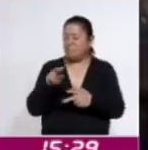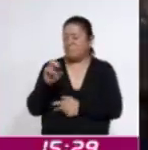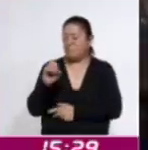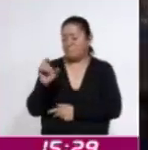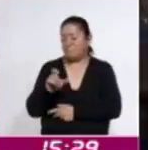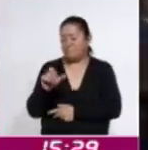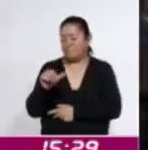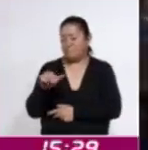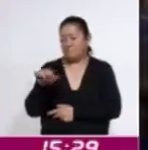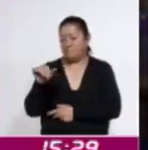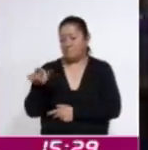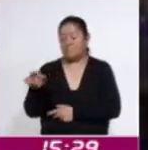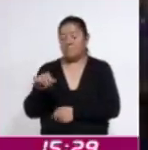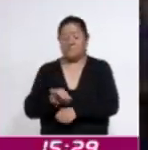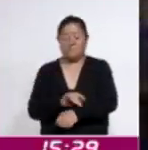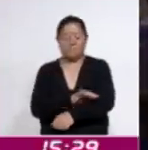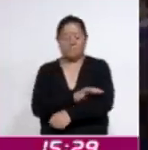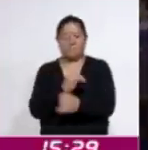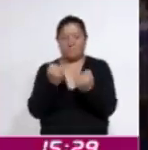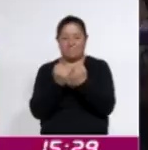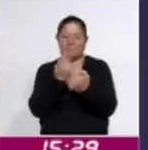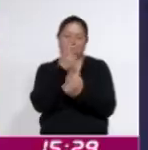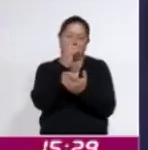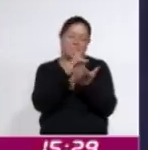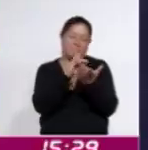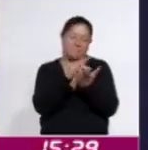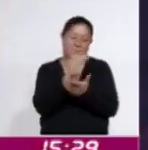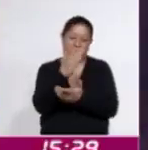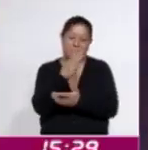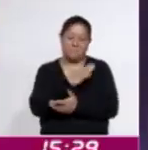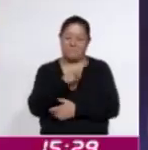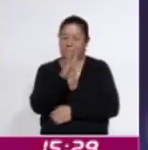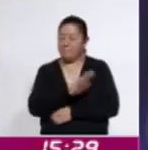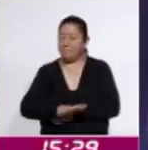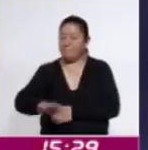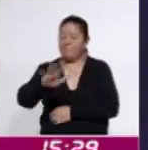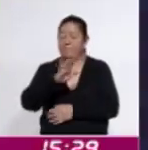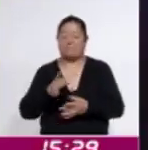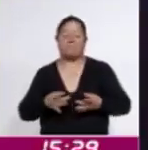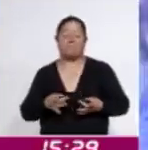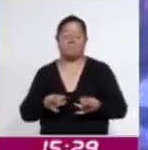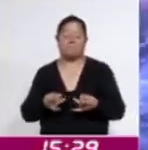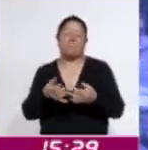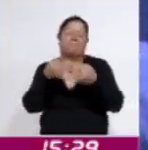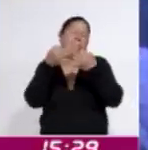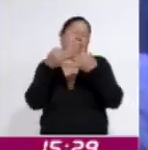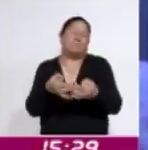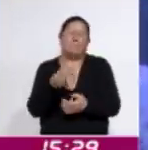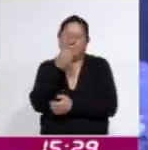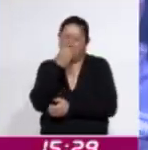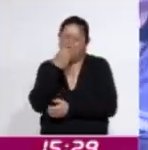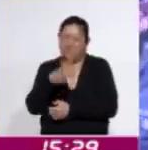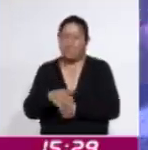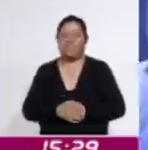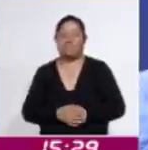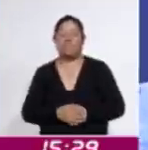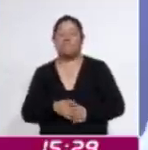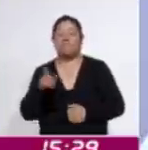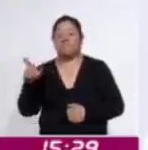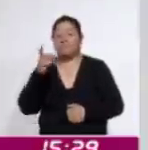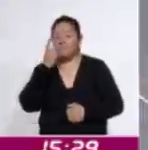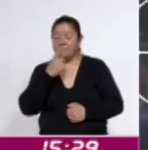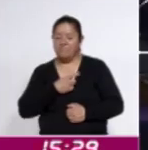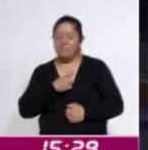quien también se mostró muy emocionada, agradeció a la banda por ofrecer un espectáculo de tan alta calidad. Ambos coincidieron que la entrega valió la